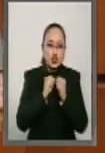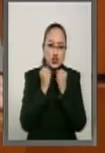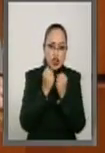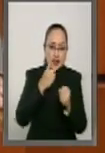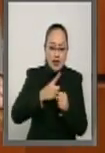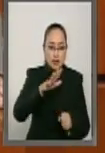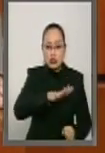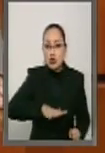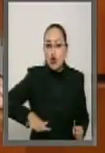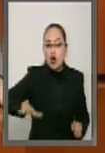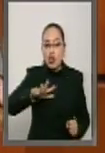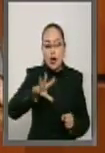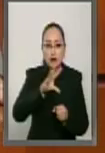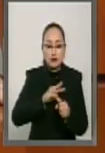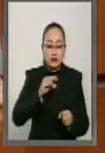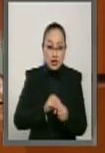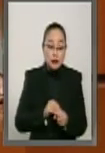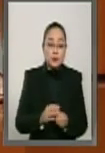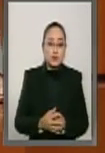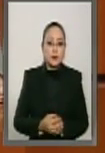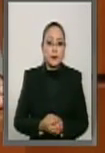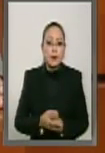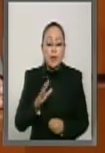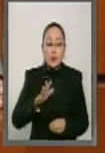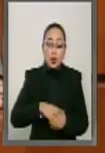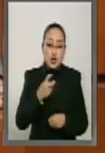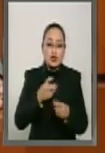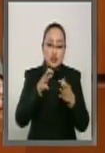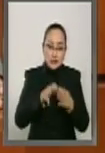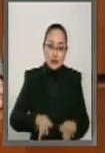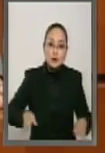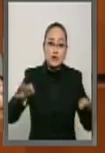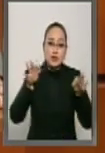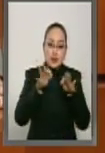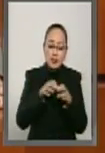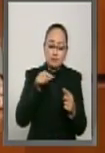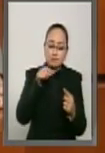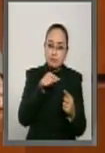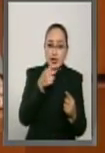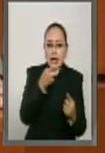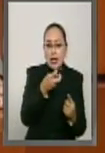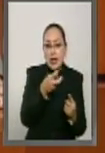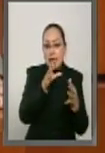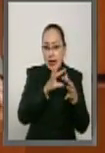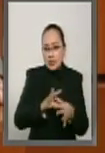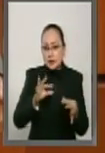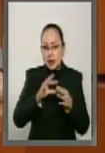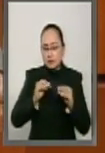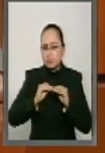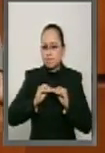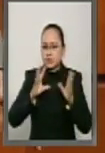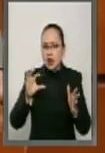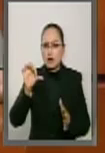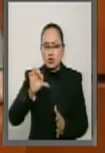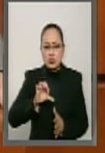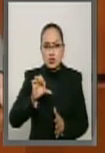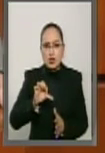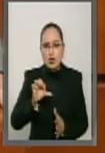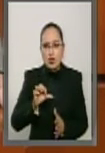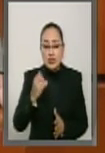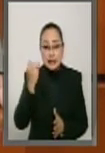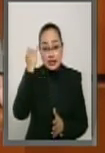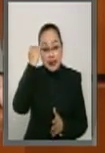toda. Por ello es fundamental señalar que estamos con esta